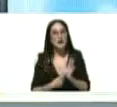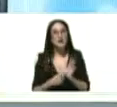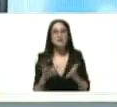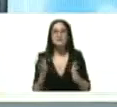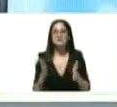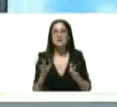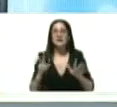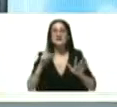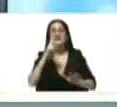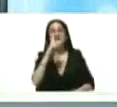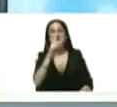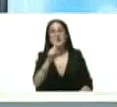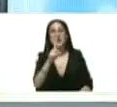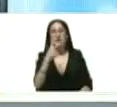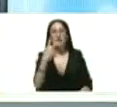proyecta en